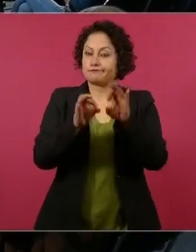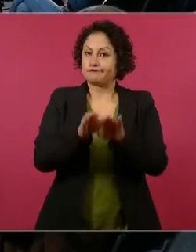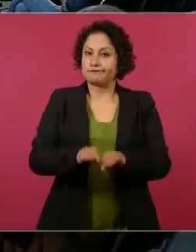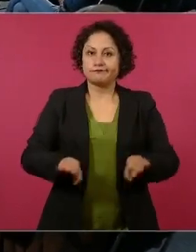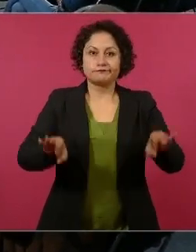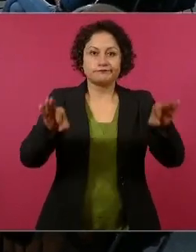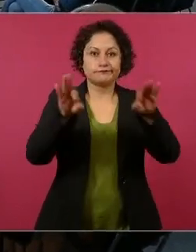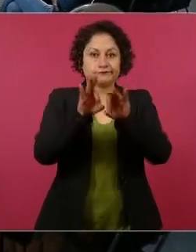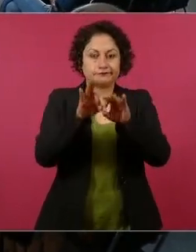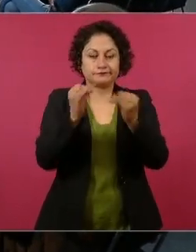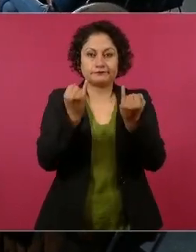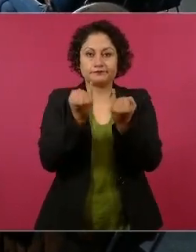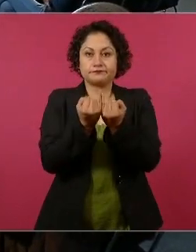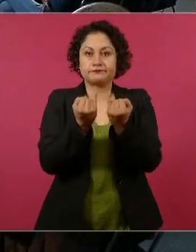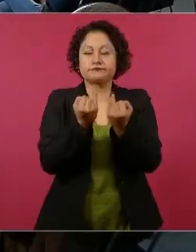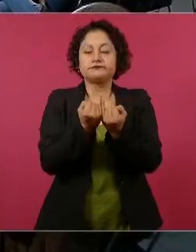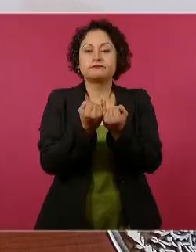la